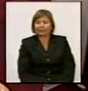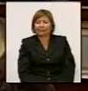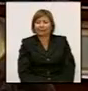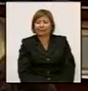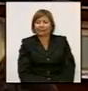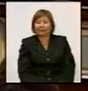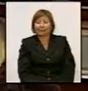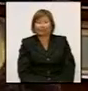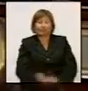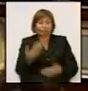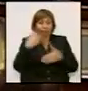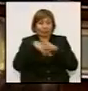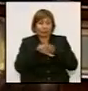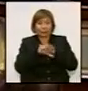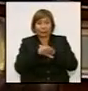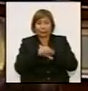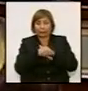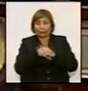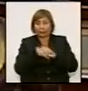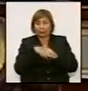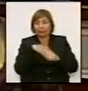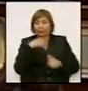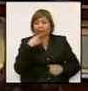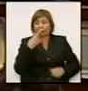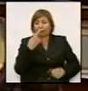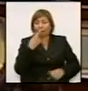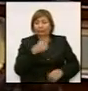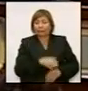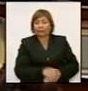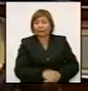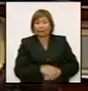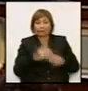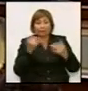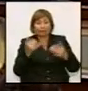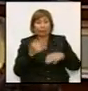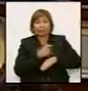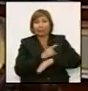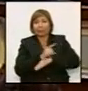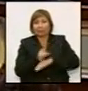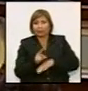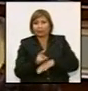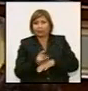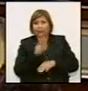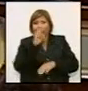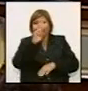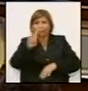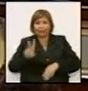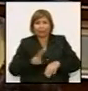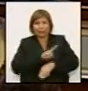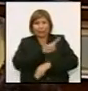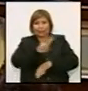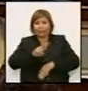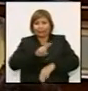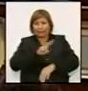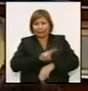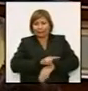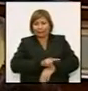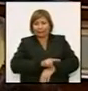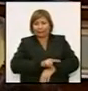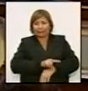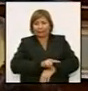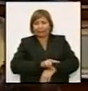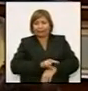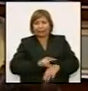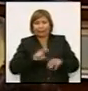Cuando entré, me limité a decir, vamos a demorar 2 horas en